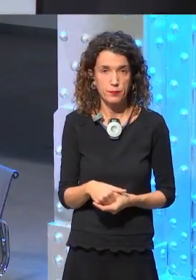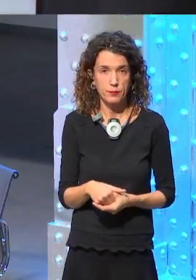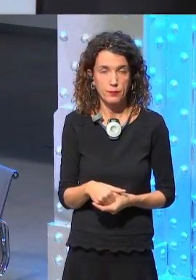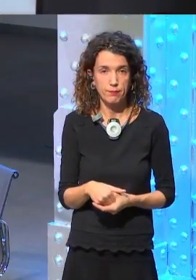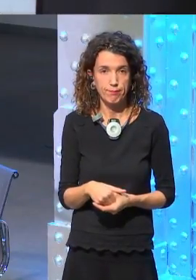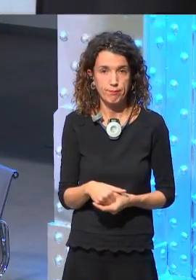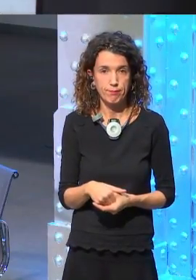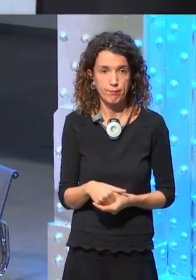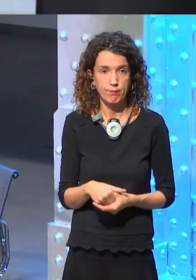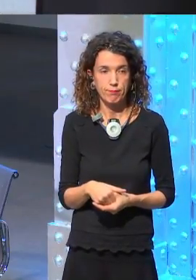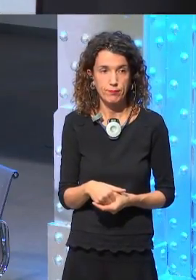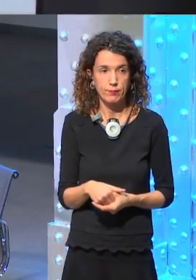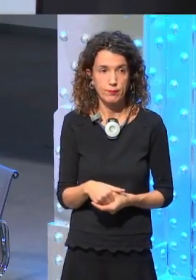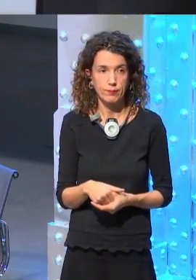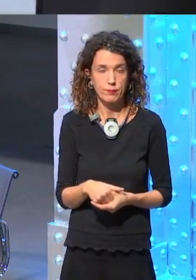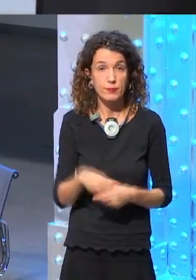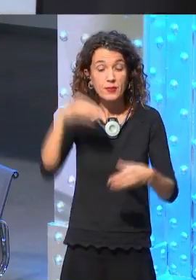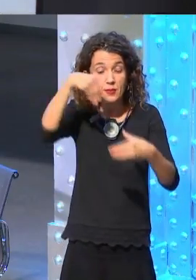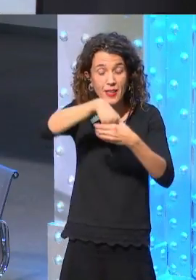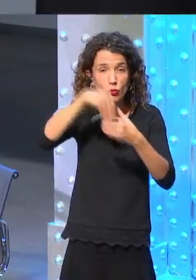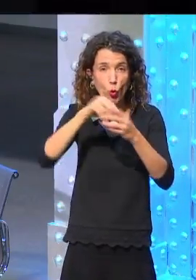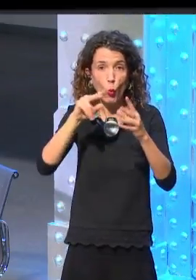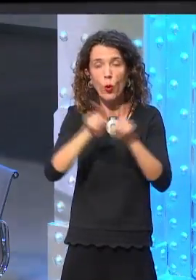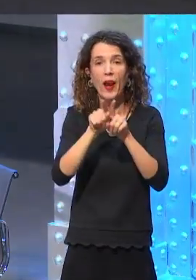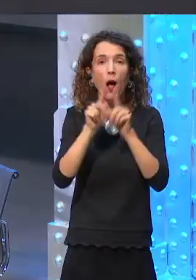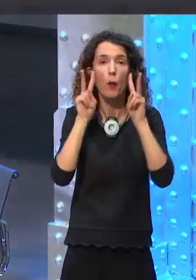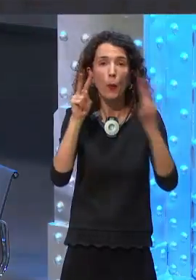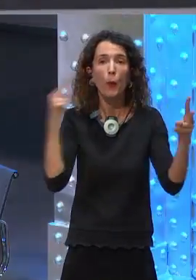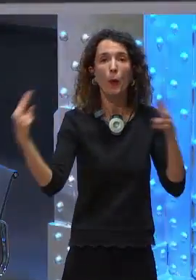El exterior es transformable.